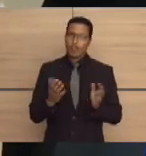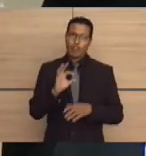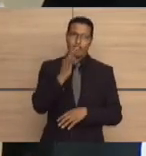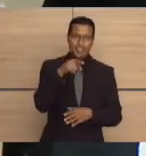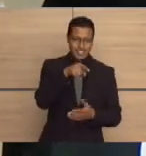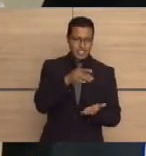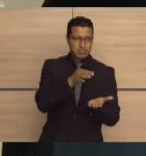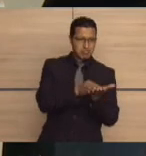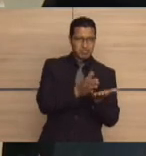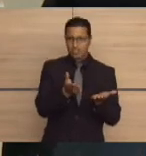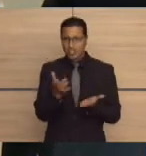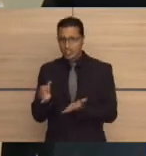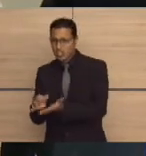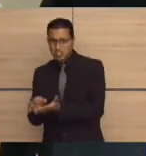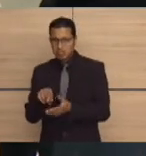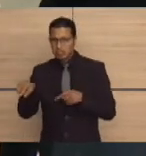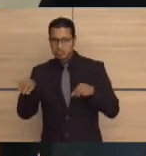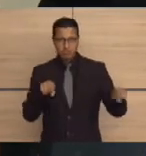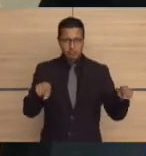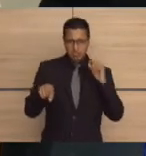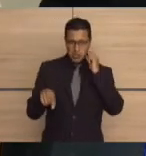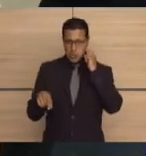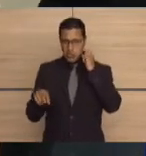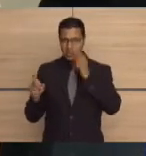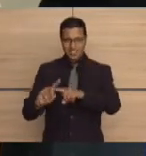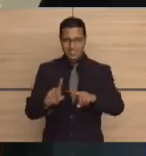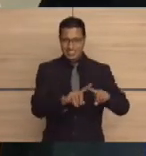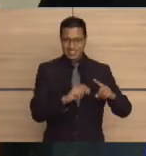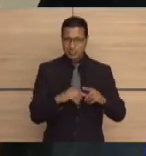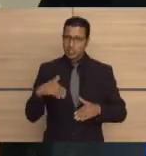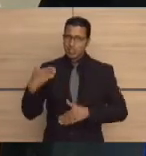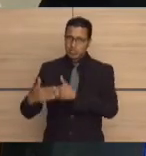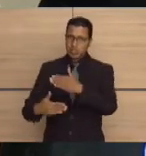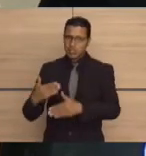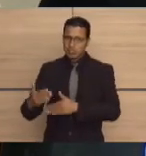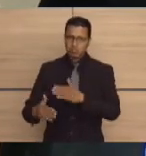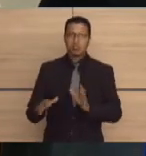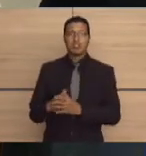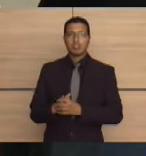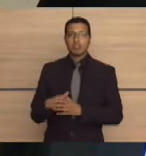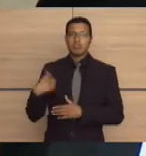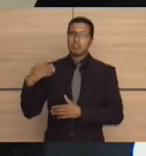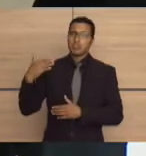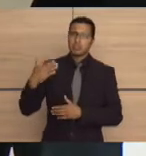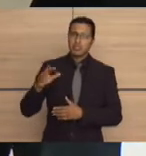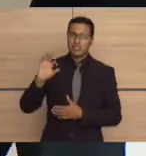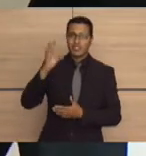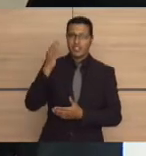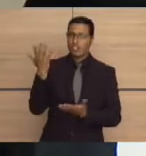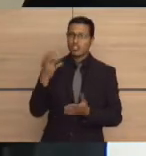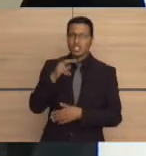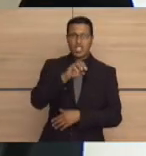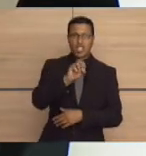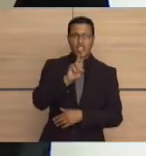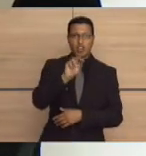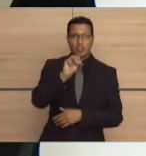de Niza o de Montpellier o de todo eso que llamaban el Midi. Y hubo una época en que el centro de Francia estaba en Normandía cuando